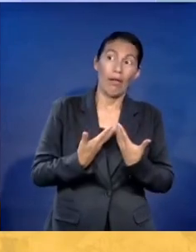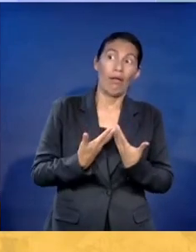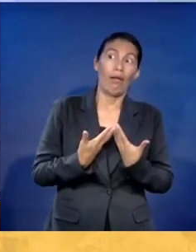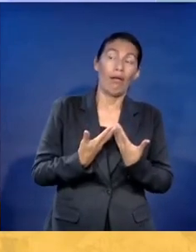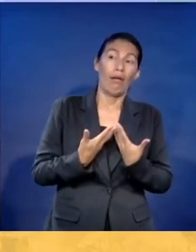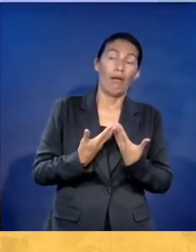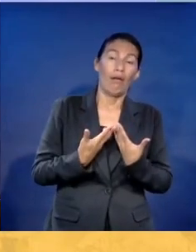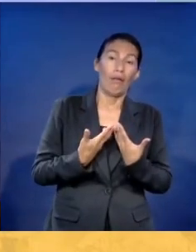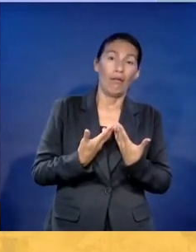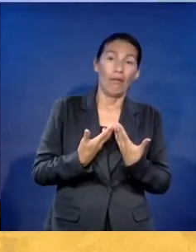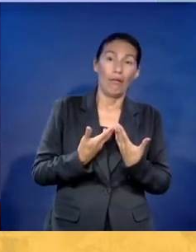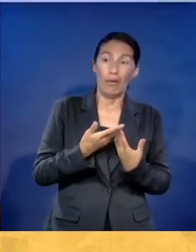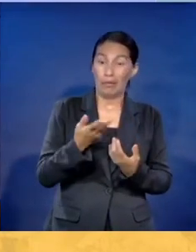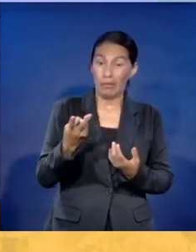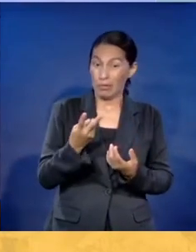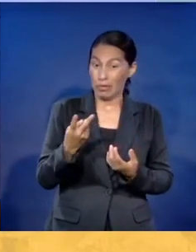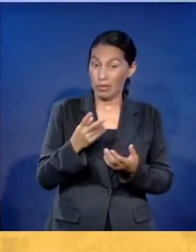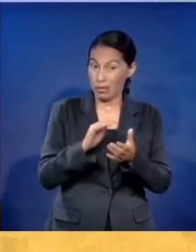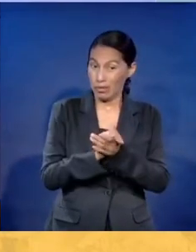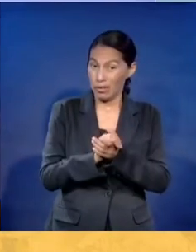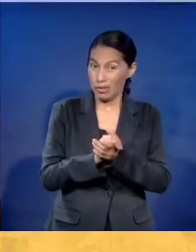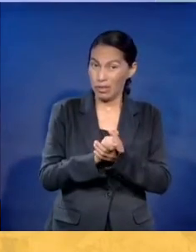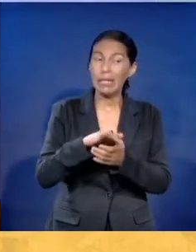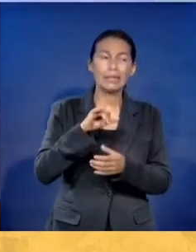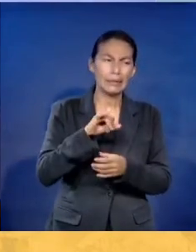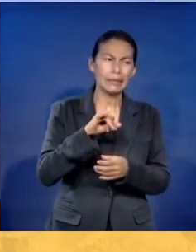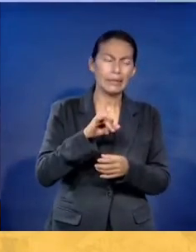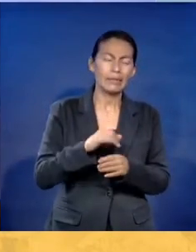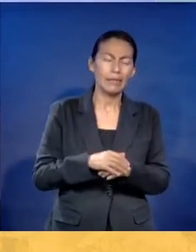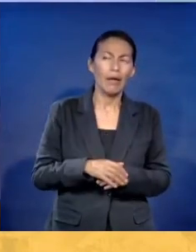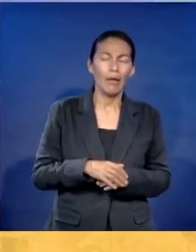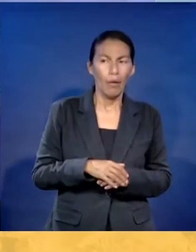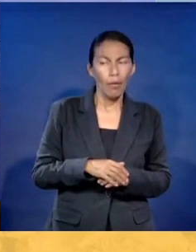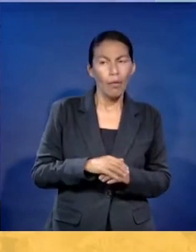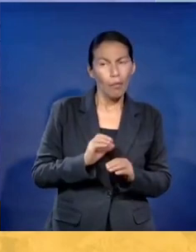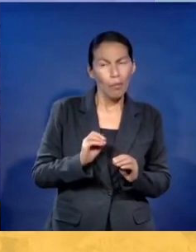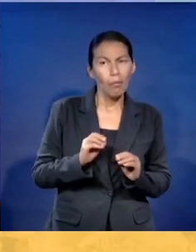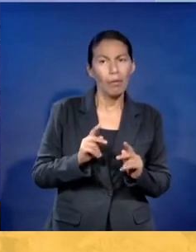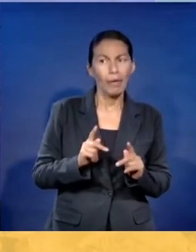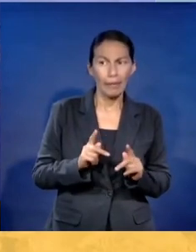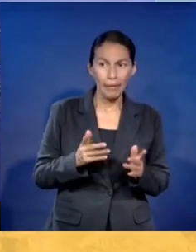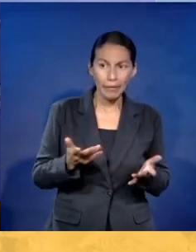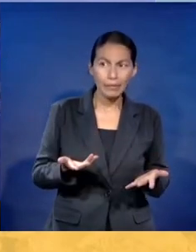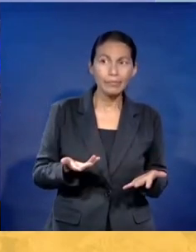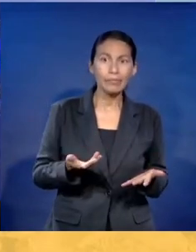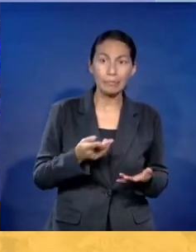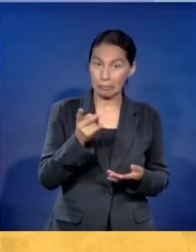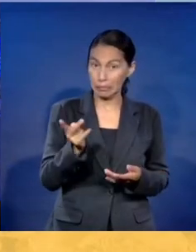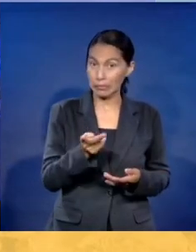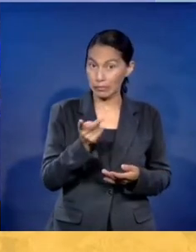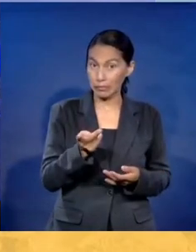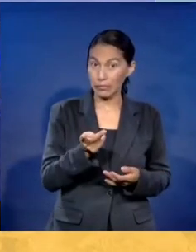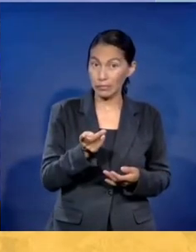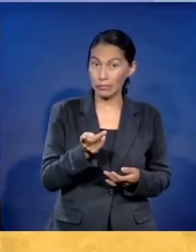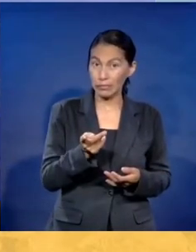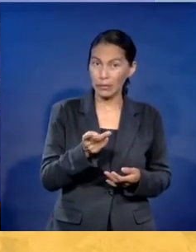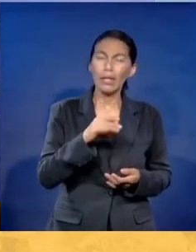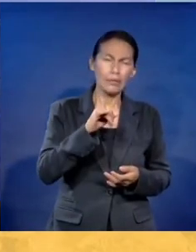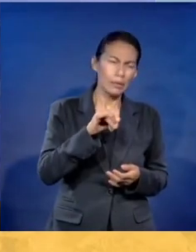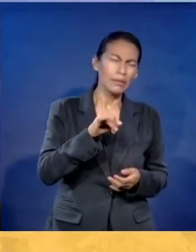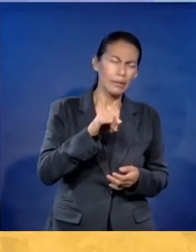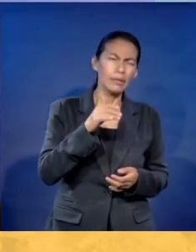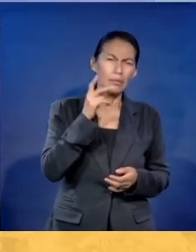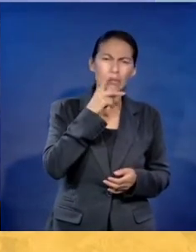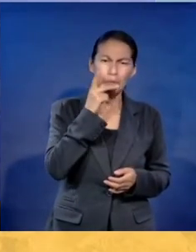casar sí pastor Sí sí está bien puedo hacer unas preguntas sí